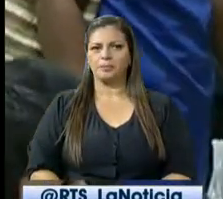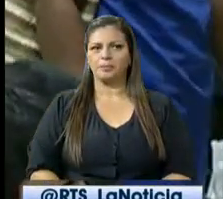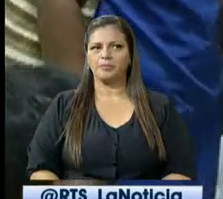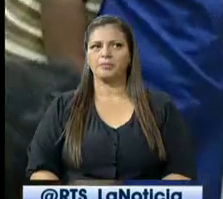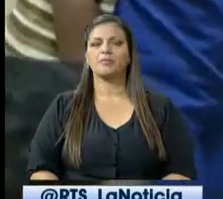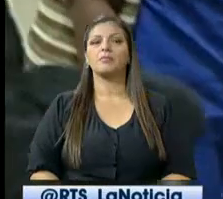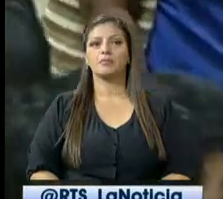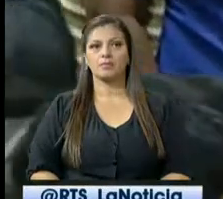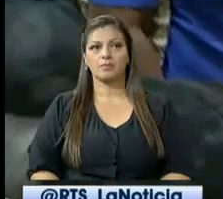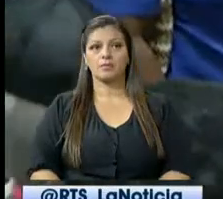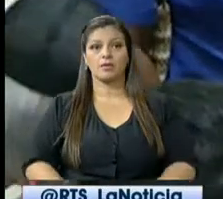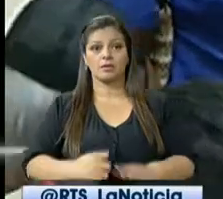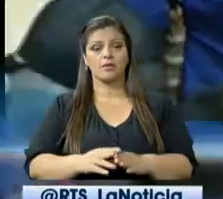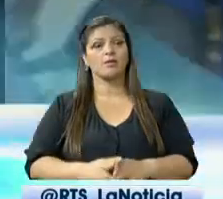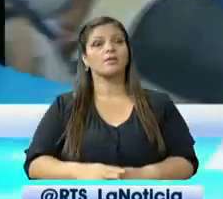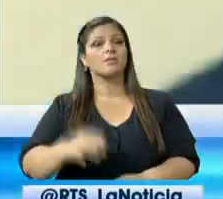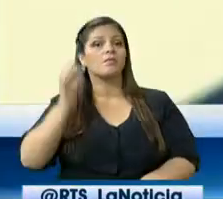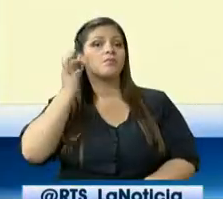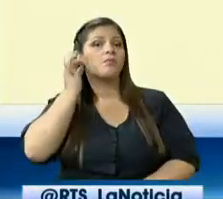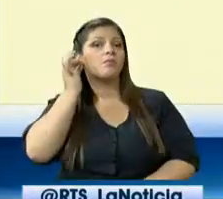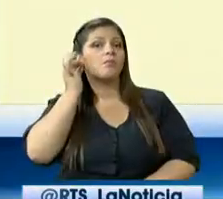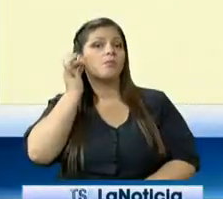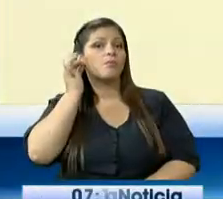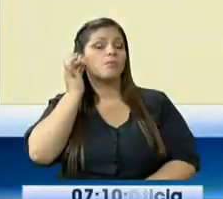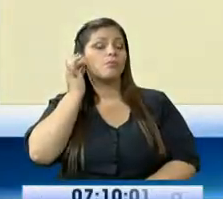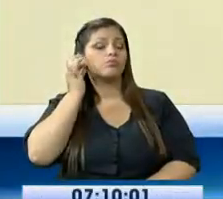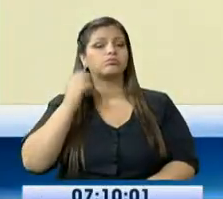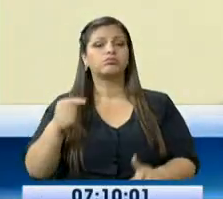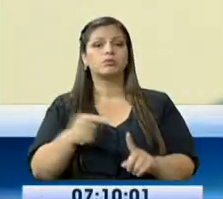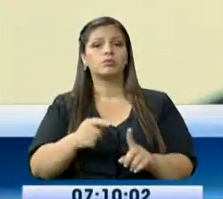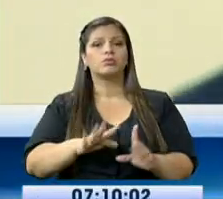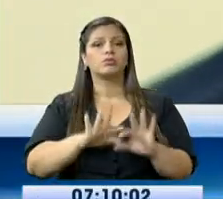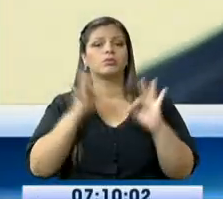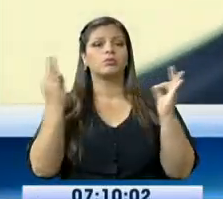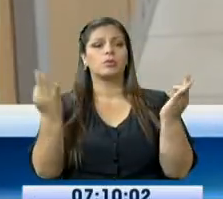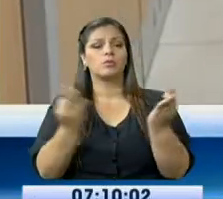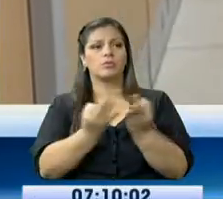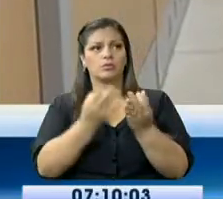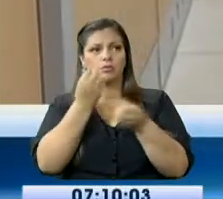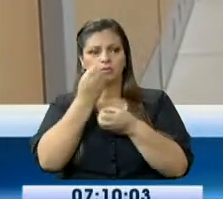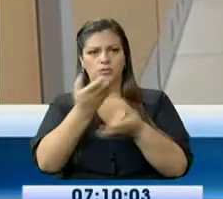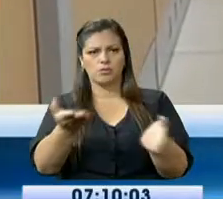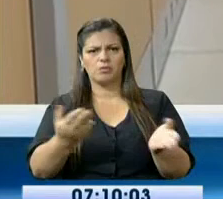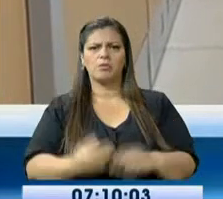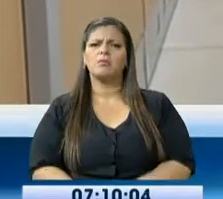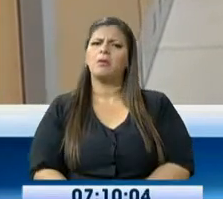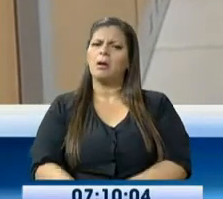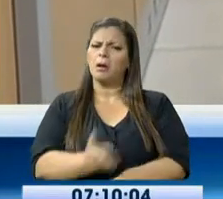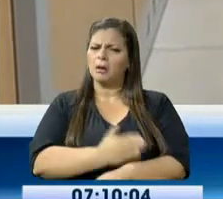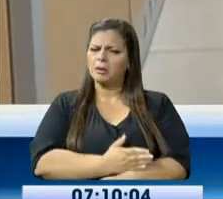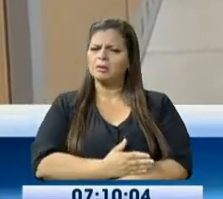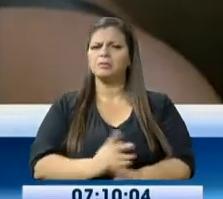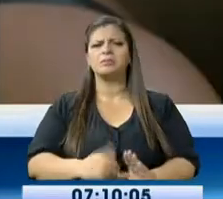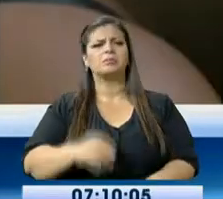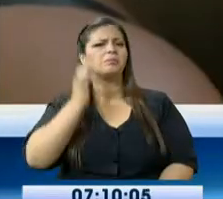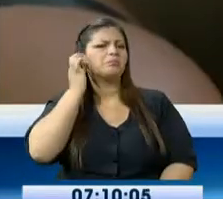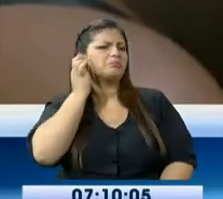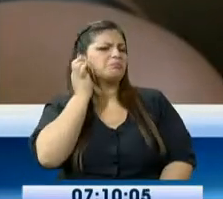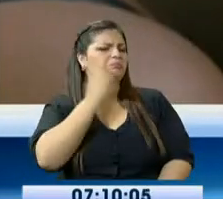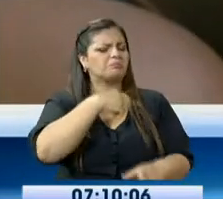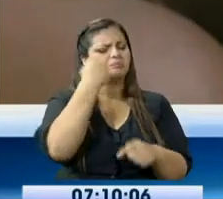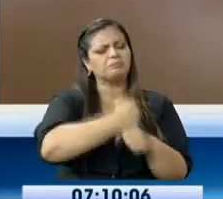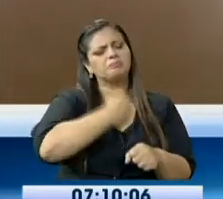Según dicen los familiares de la perjudicada, el sujeto habría ingresado al sitio en donde la persona afectada se encontraba laborando. De ahí